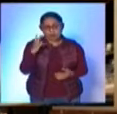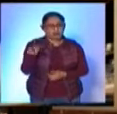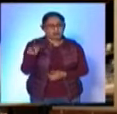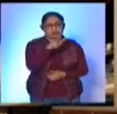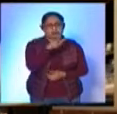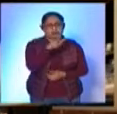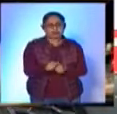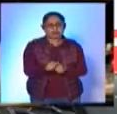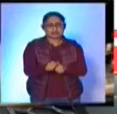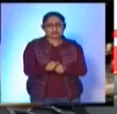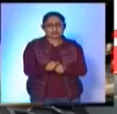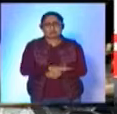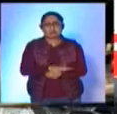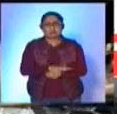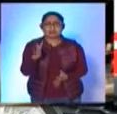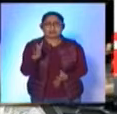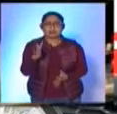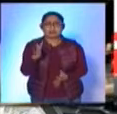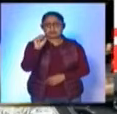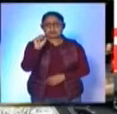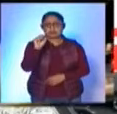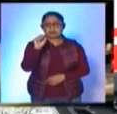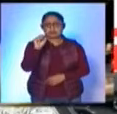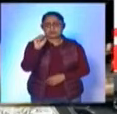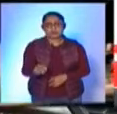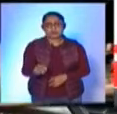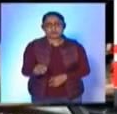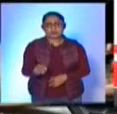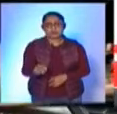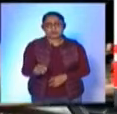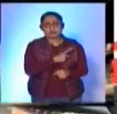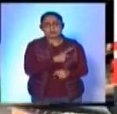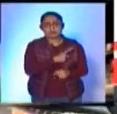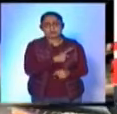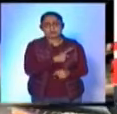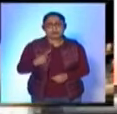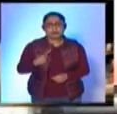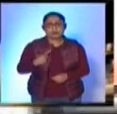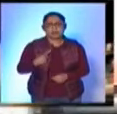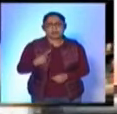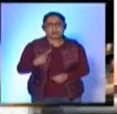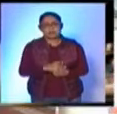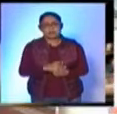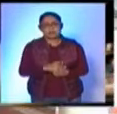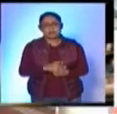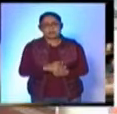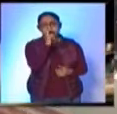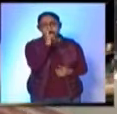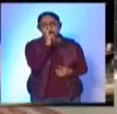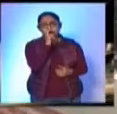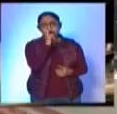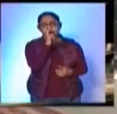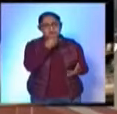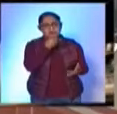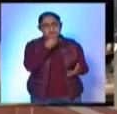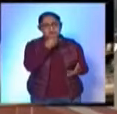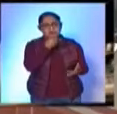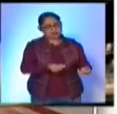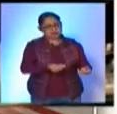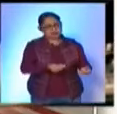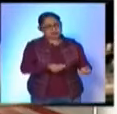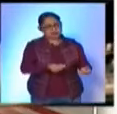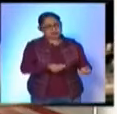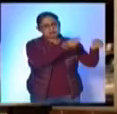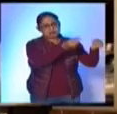por la pandemia, un 60% de los transportistas deben las unidades y han tenido que entregar sus propiedades y bienes que quedaron